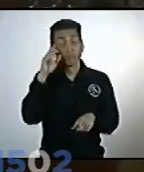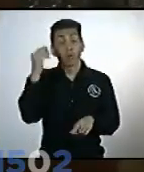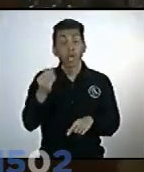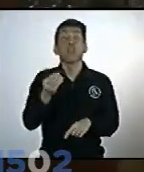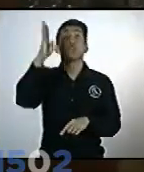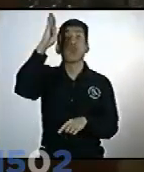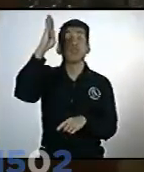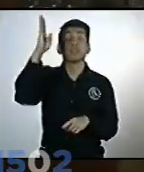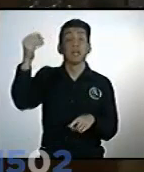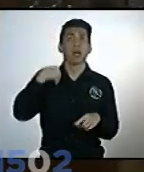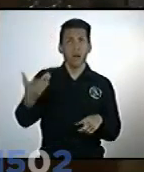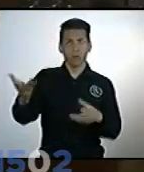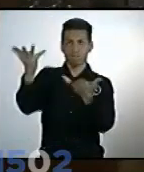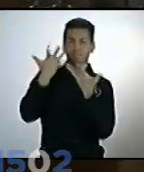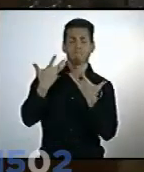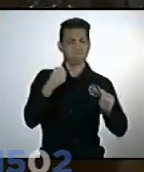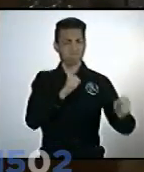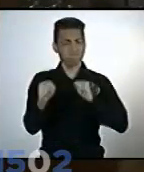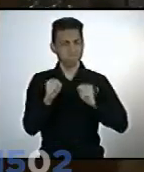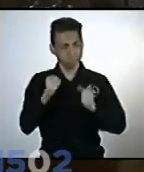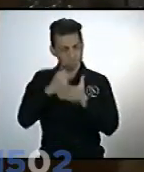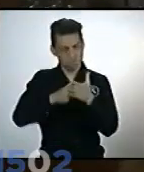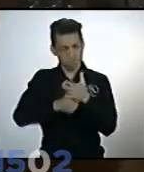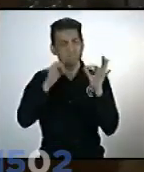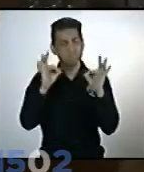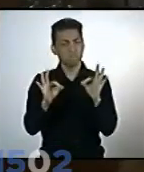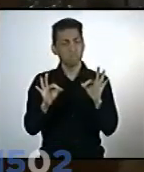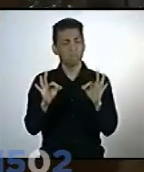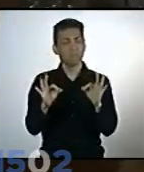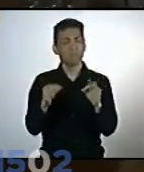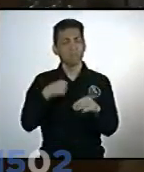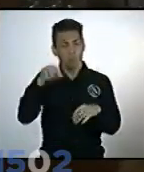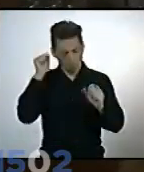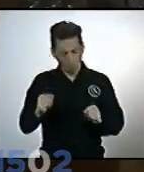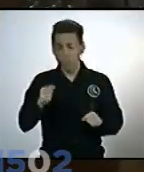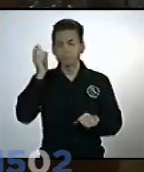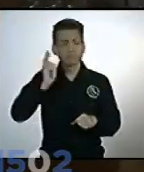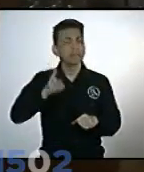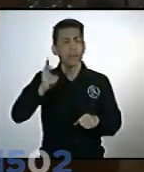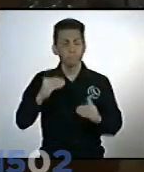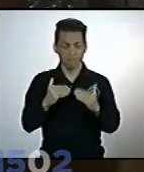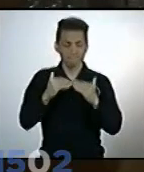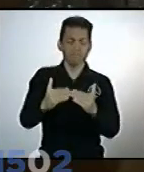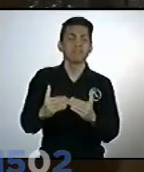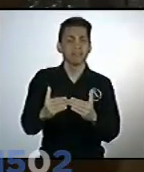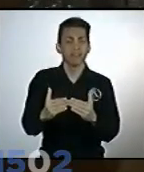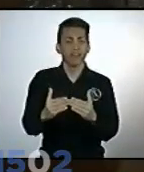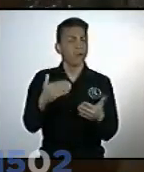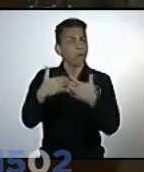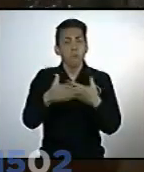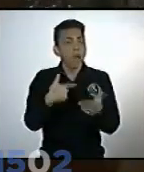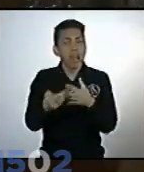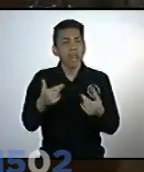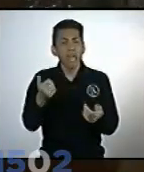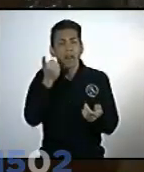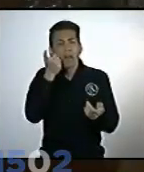Dios nos ha hecho los guatemaltecos luchadores y hemos sido capaces siempre de salir adelante ante